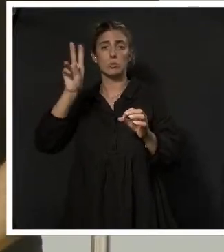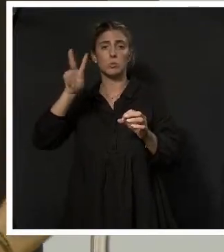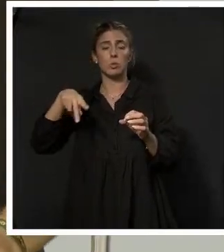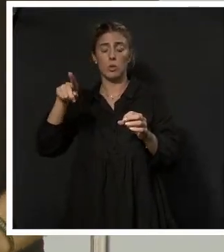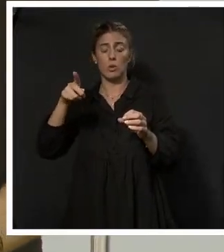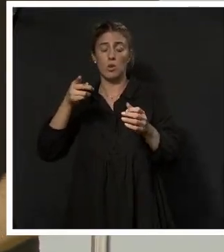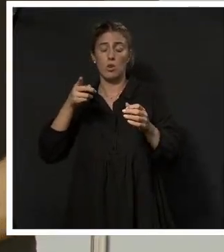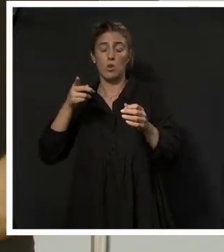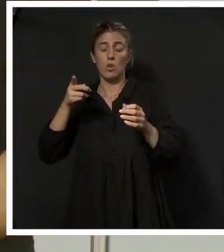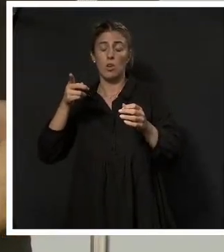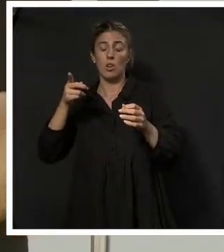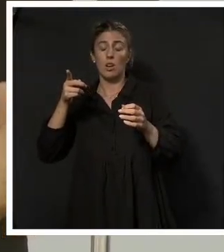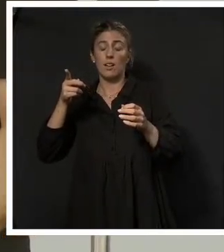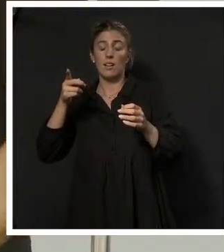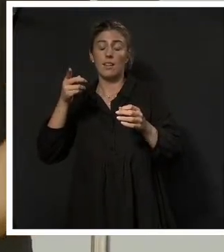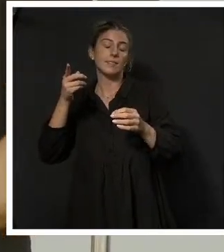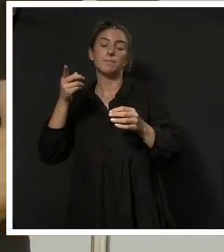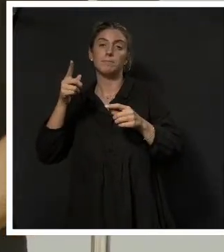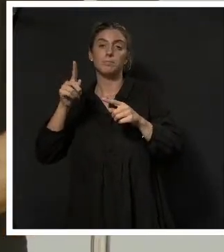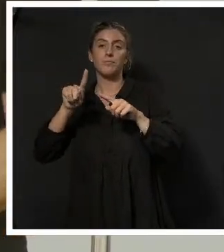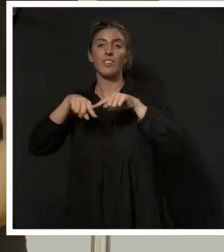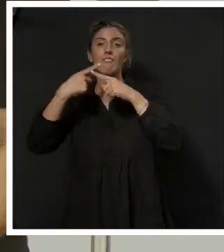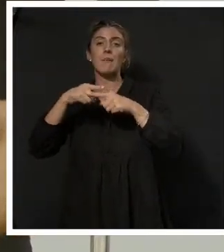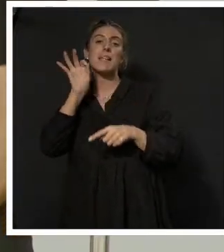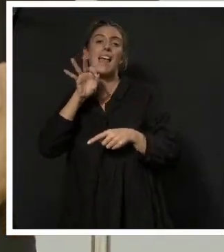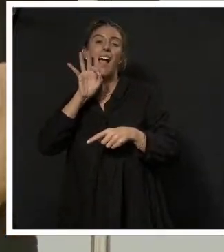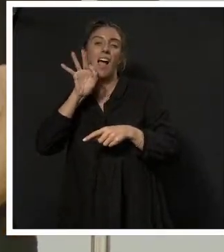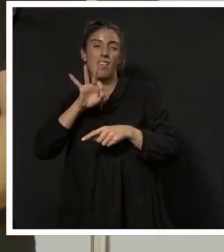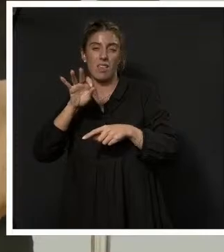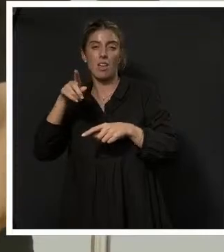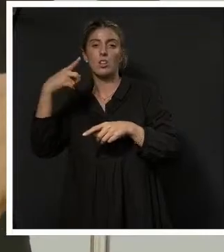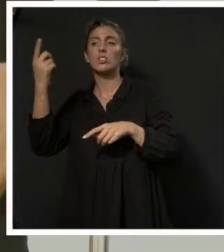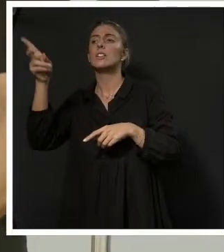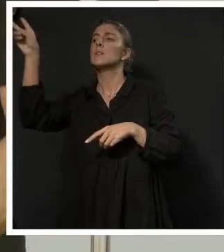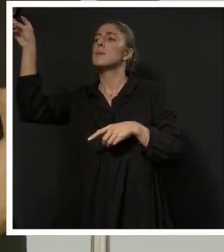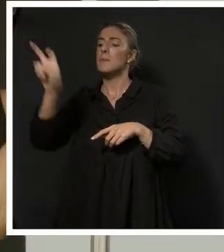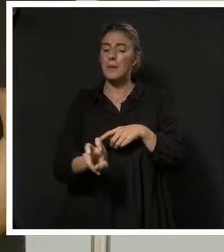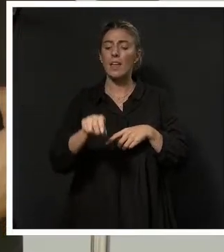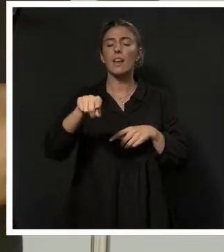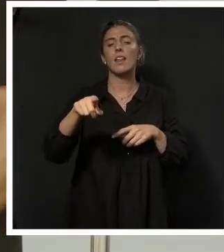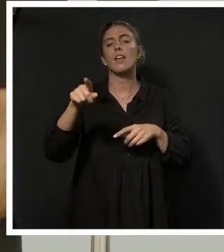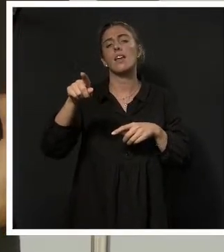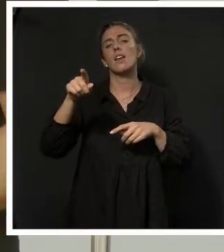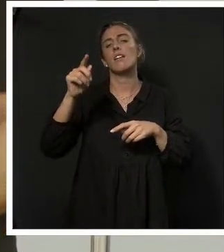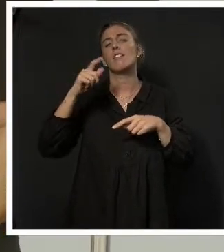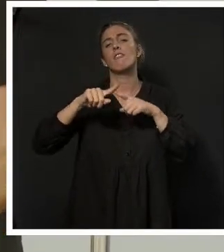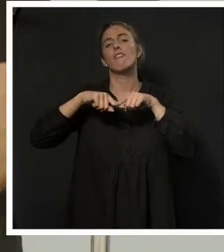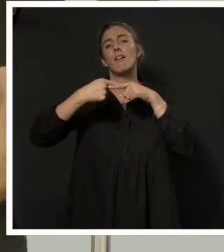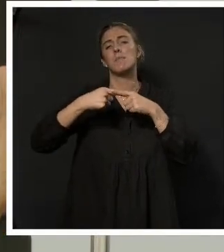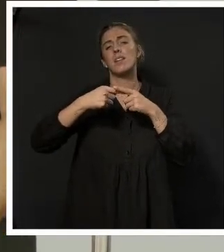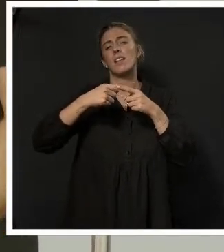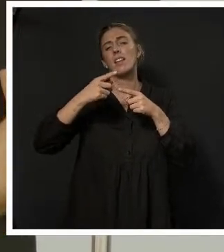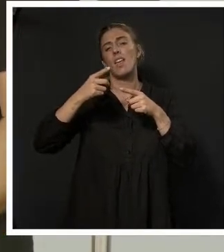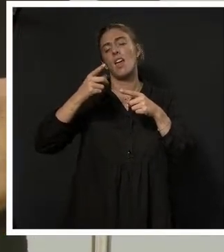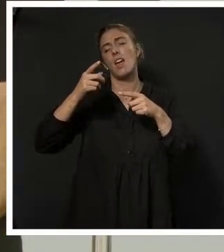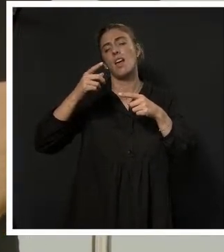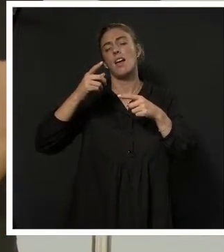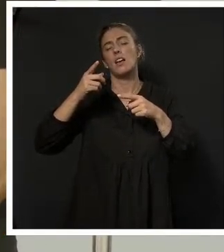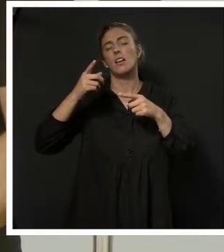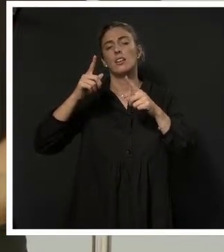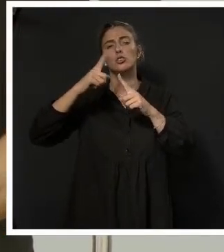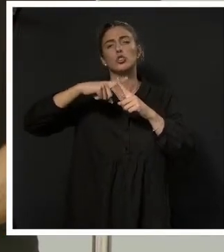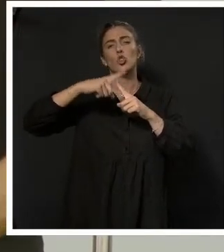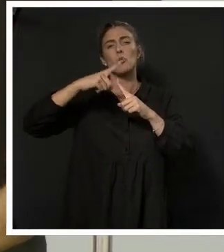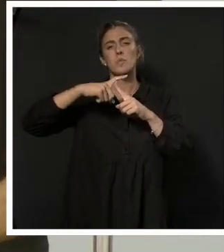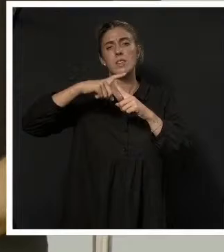o que querían era abrir un restaurante que recordarse a esos veranos cando viñan a casado sus paréntesis en tomillo